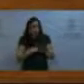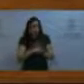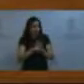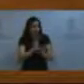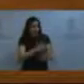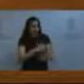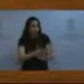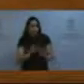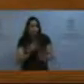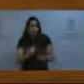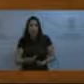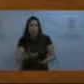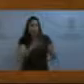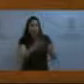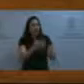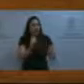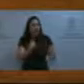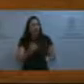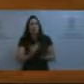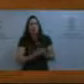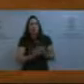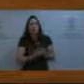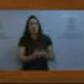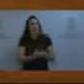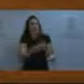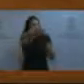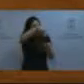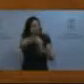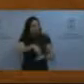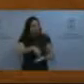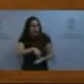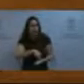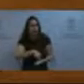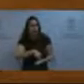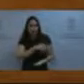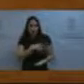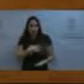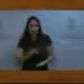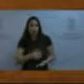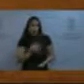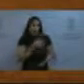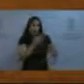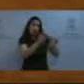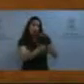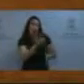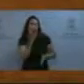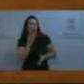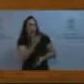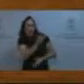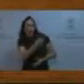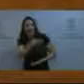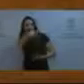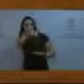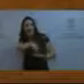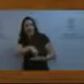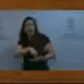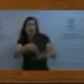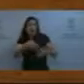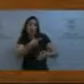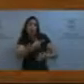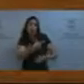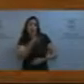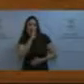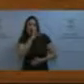seguro. Decía usted que pidiera su comparecencia. Claro que sí, si no hay ningún problema, señora consejera. Además, con lo que le gusta a usted venir a esta Cámara, estamos seguros de que aquí estará la